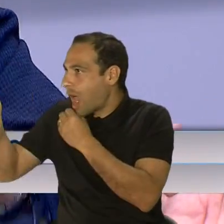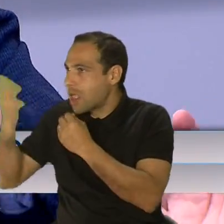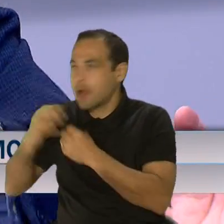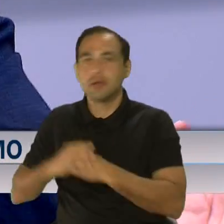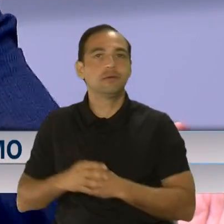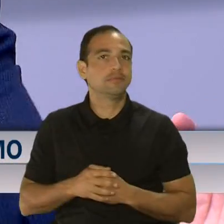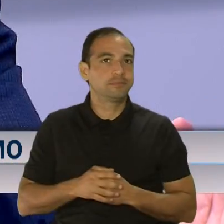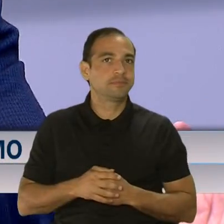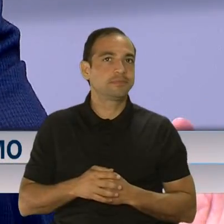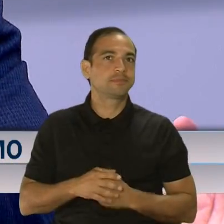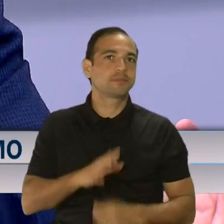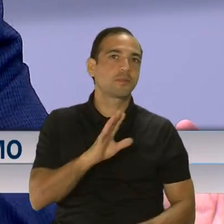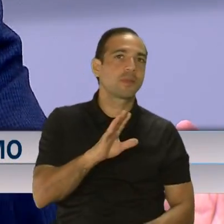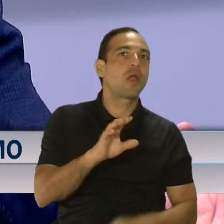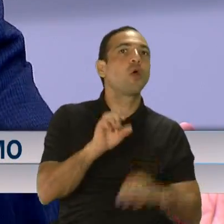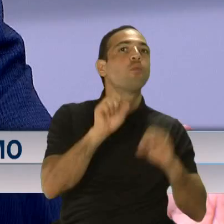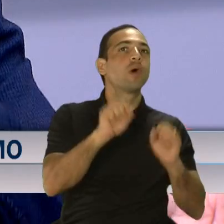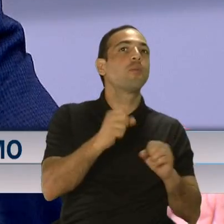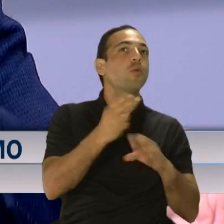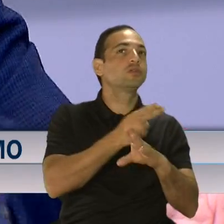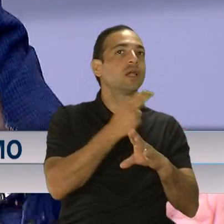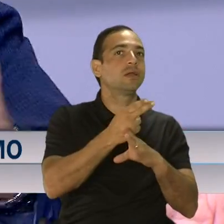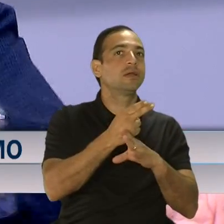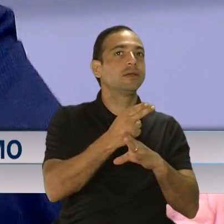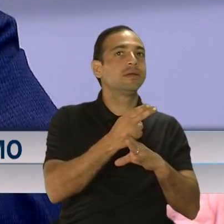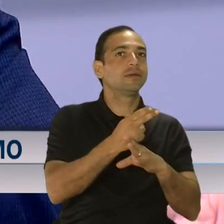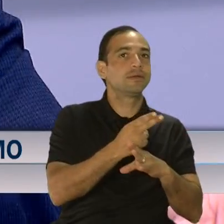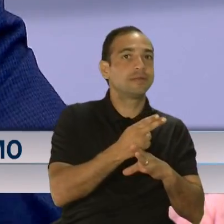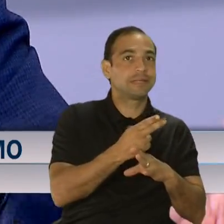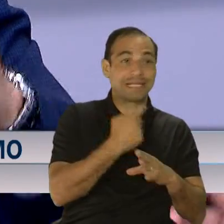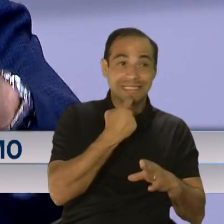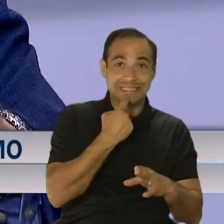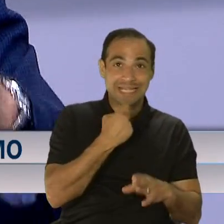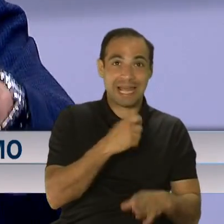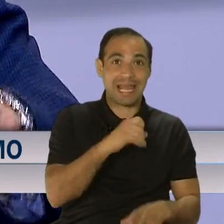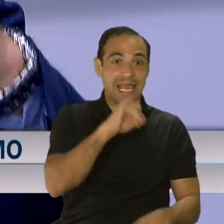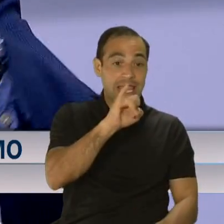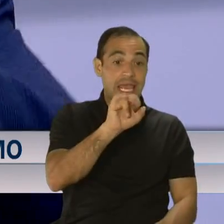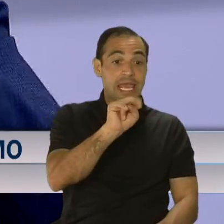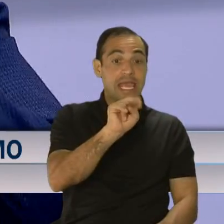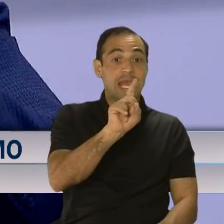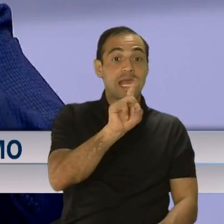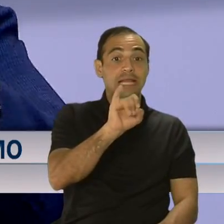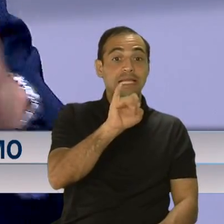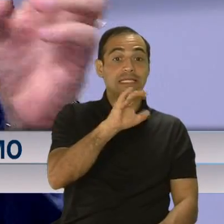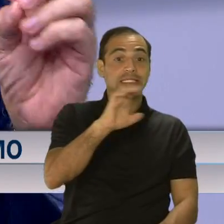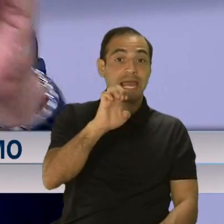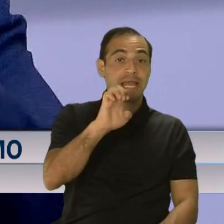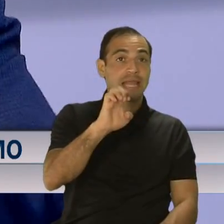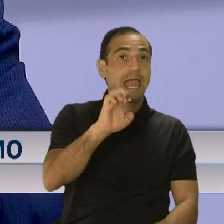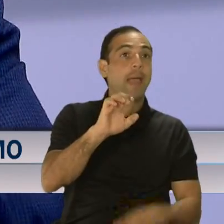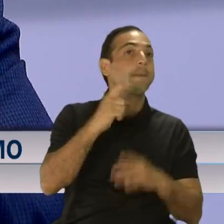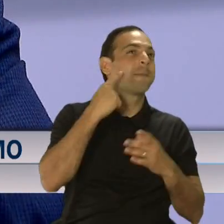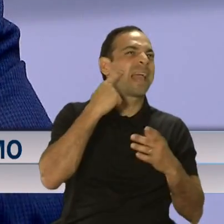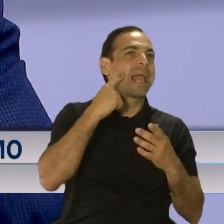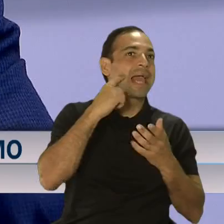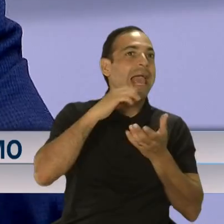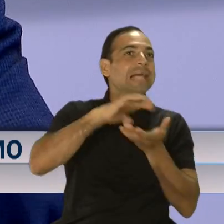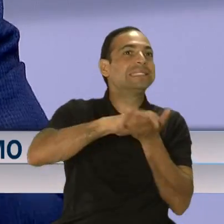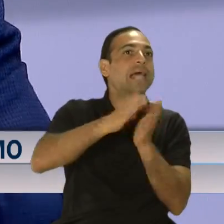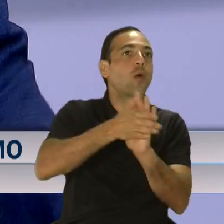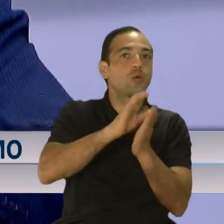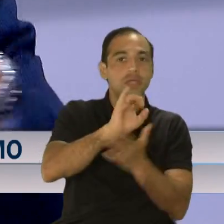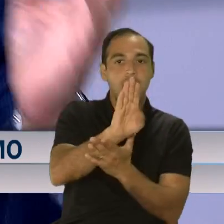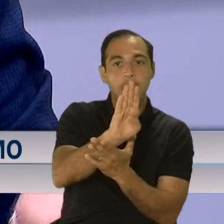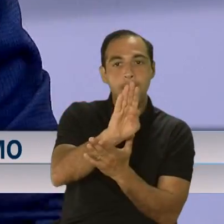el famoso, y podemos decirlo, hay una cosa que se llama el índice de Big Mac, porque literalmente son los mismos ingredientes para